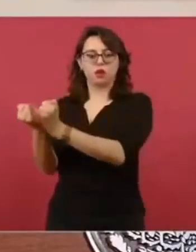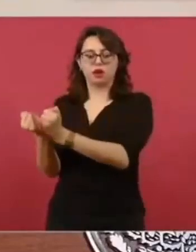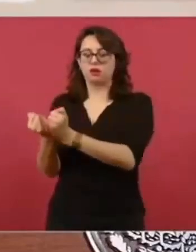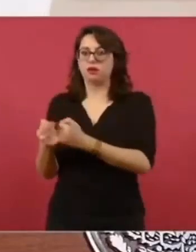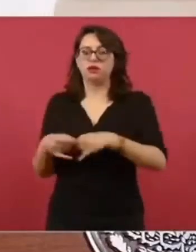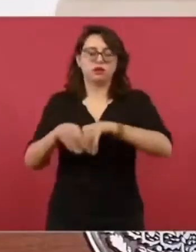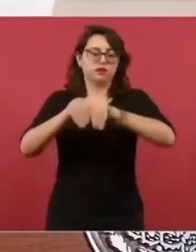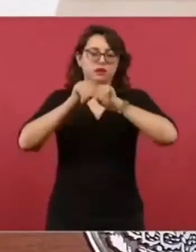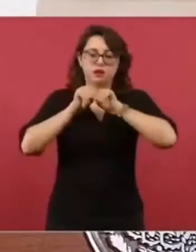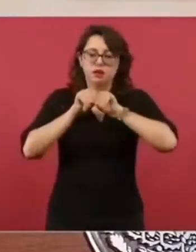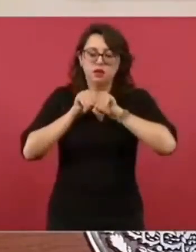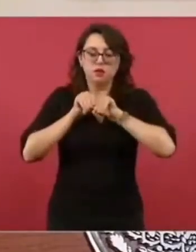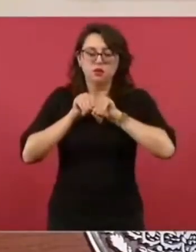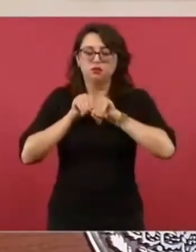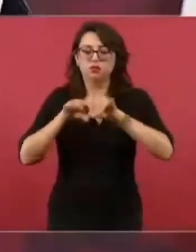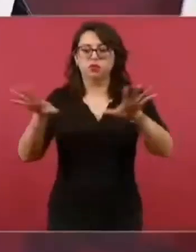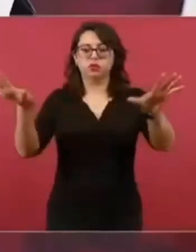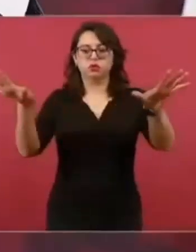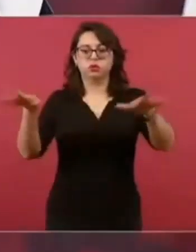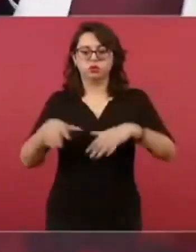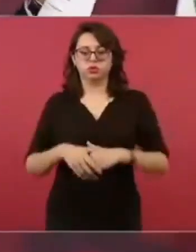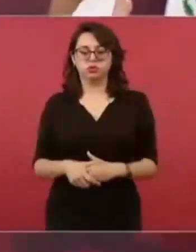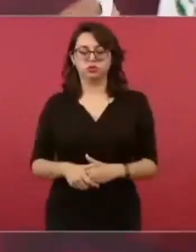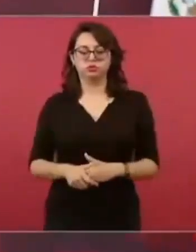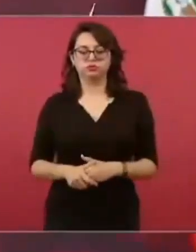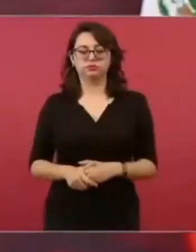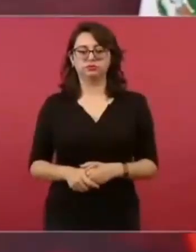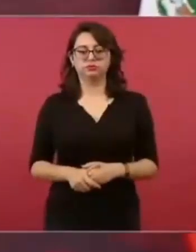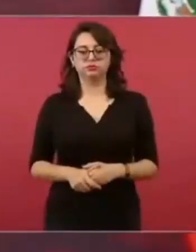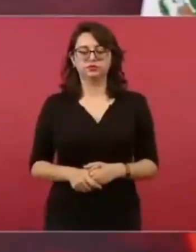cualquier otro, se me olvidan los nombres,